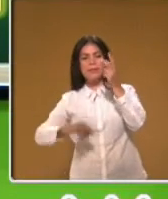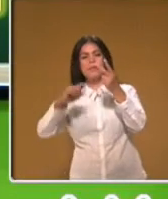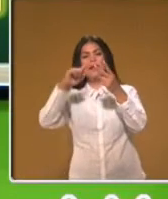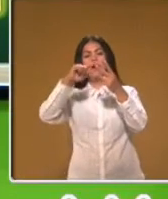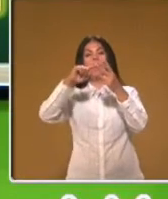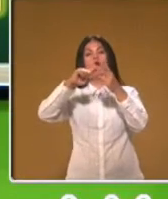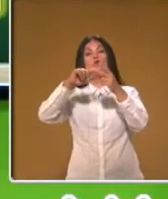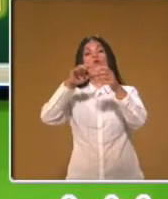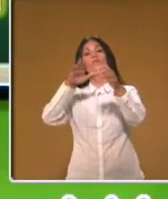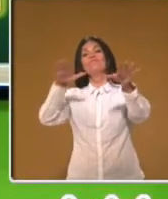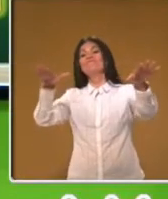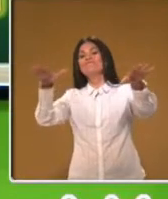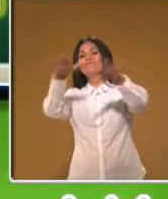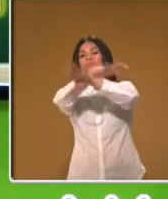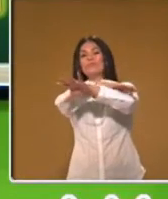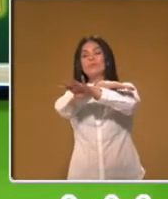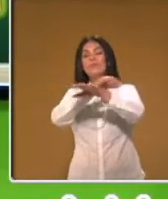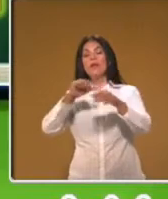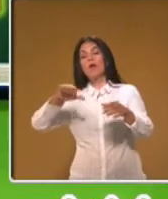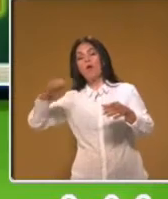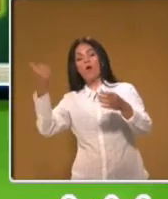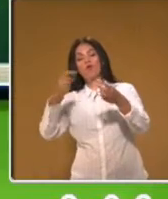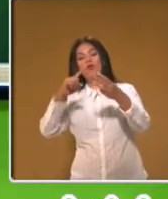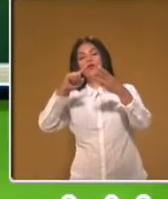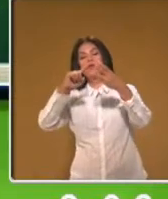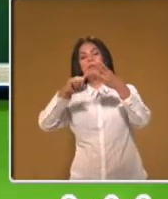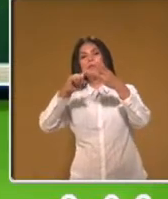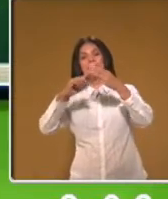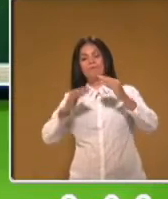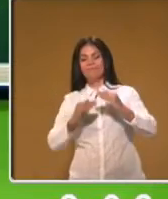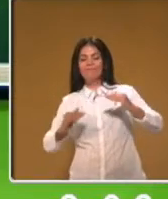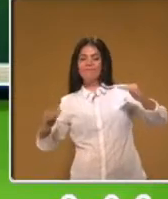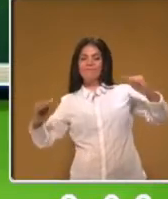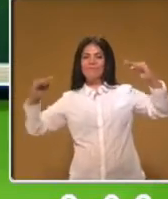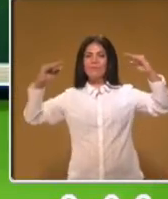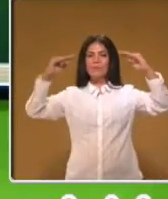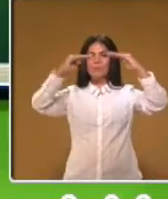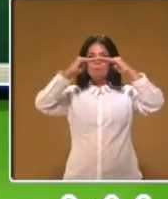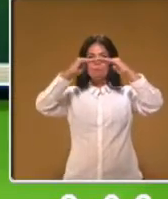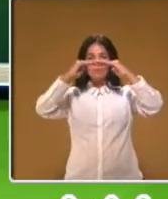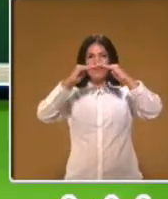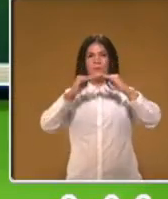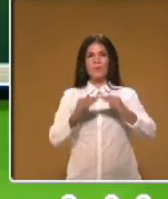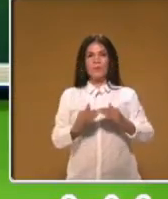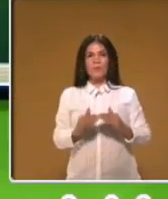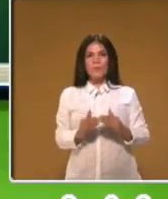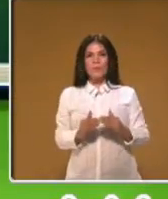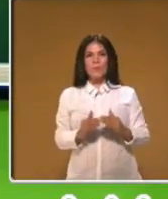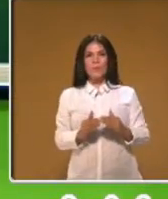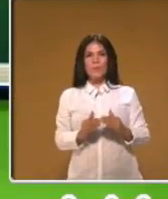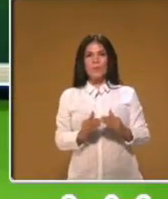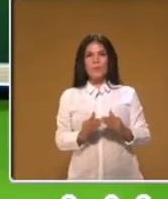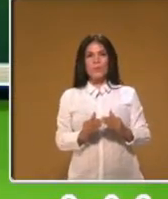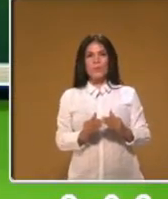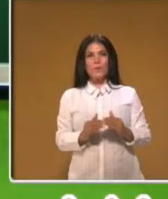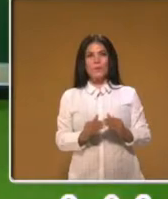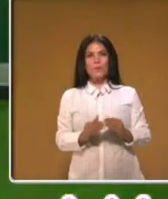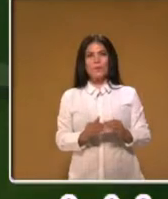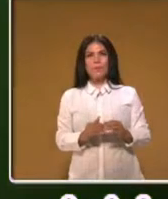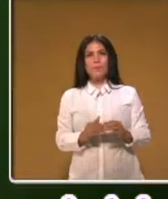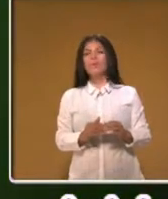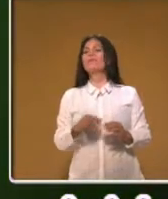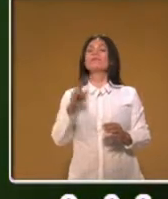tercero, el método de igualación. Sin más por el momento, vamos a comenzar con la primera situación problemática. Dice